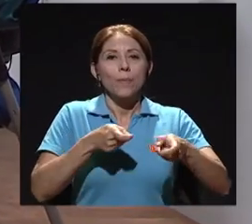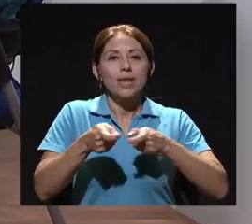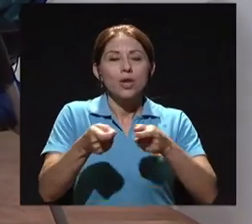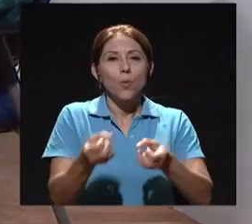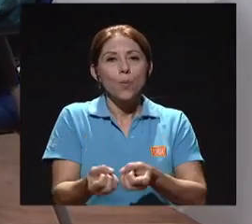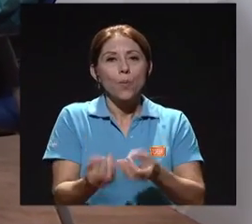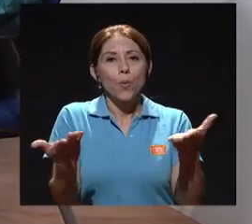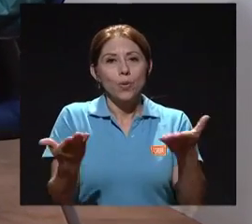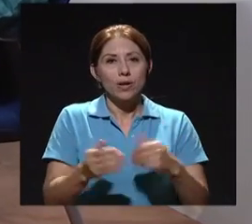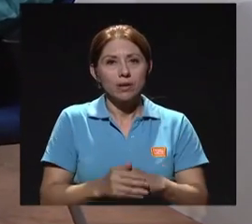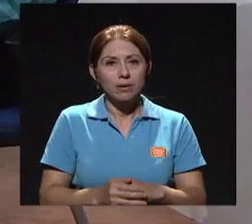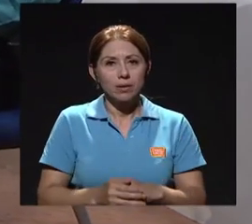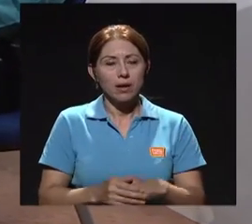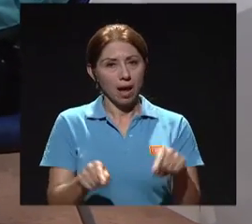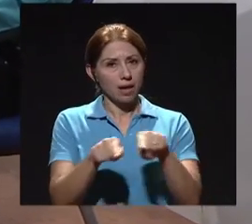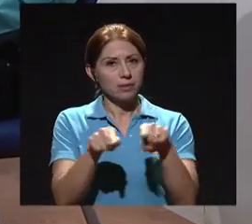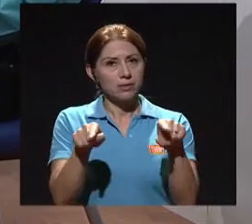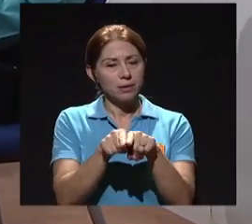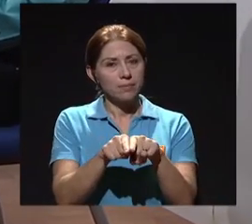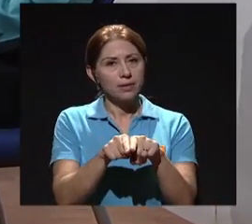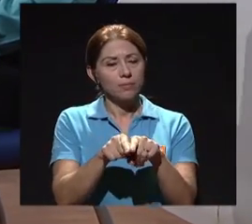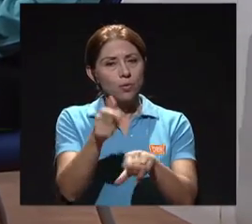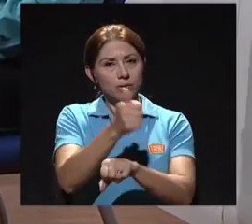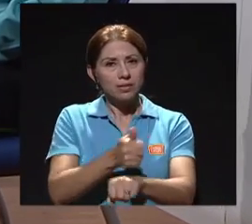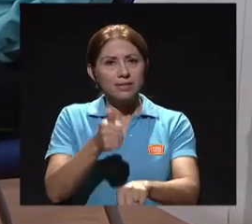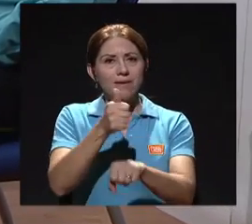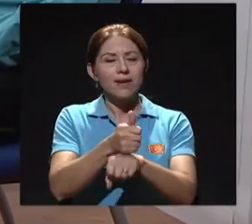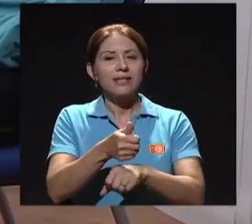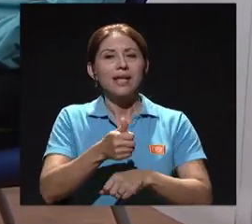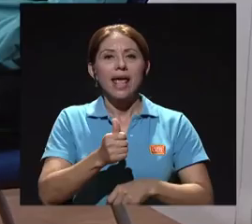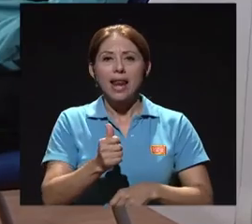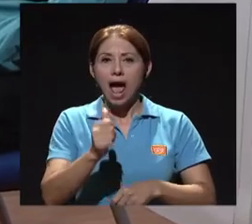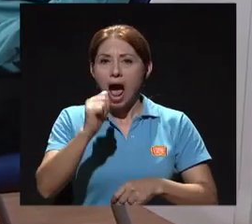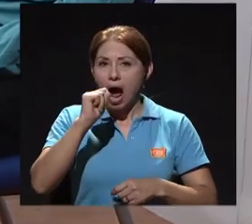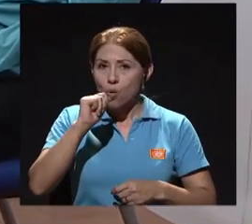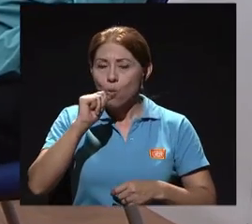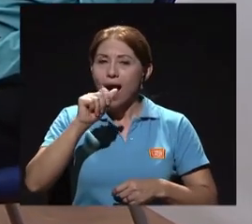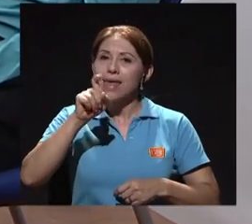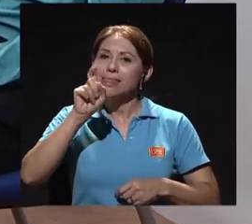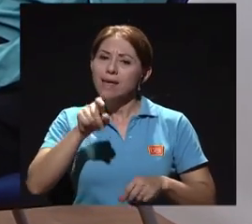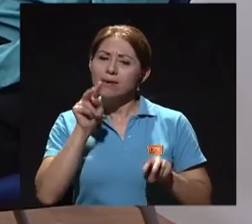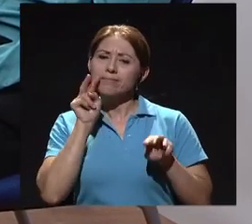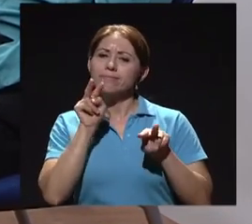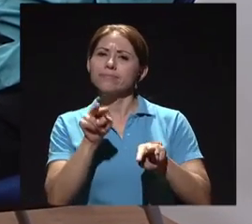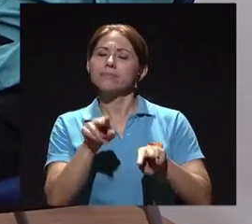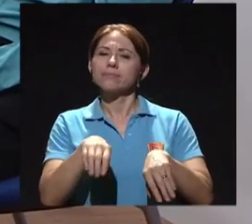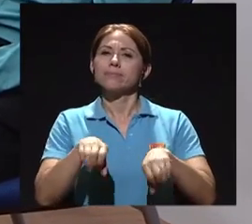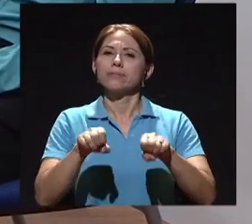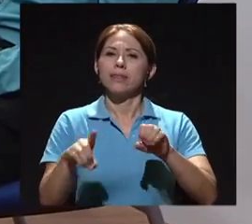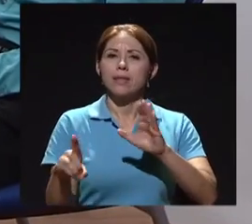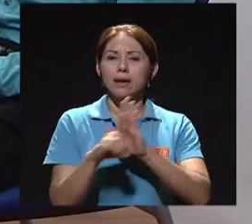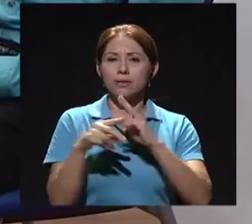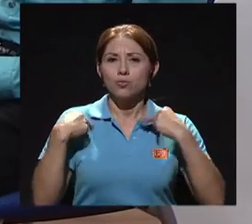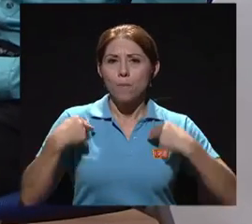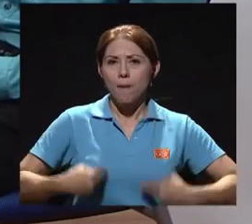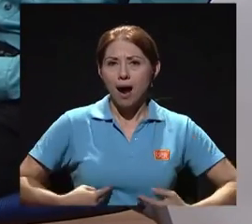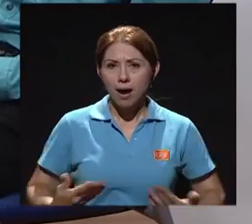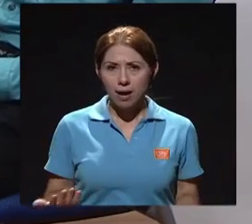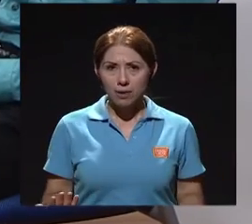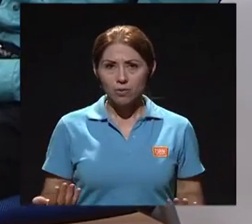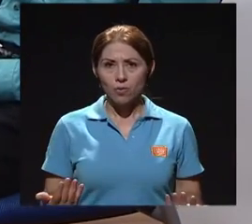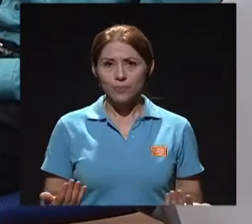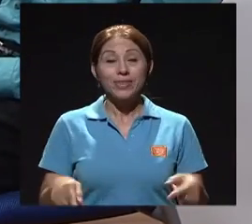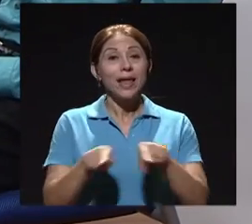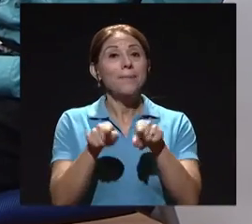asimismo se establece que el agua debe debe ser considerado como un derecho humano se